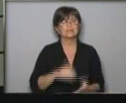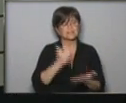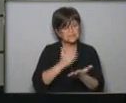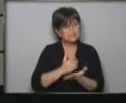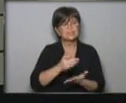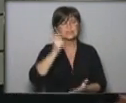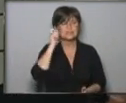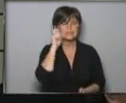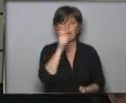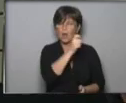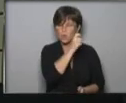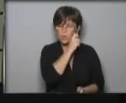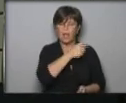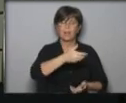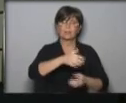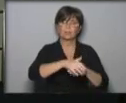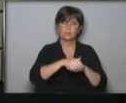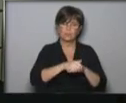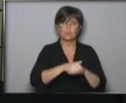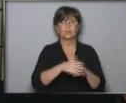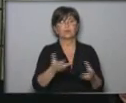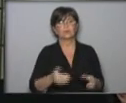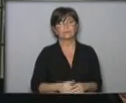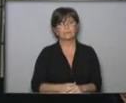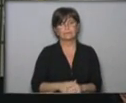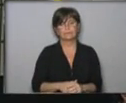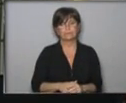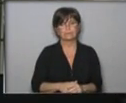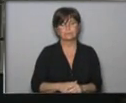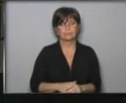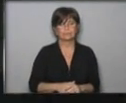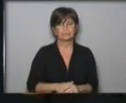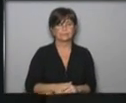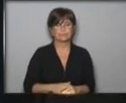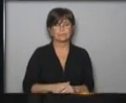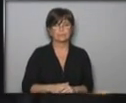Sigue saludando periodistas y gente allegada a los medios.